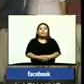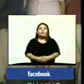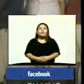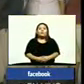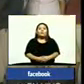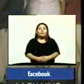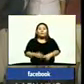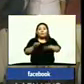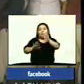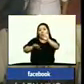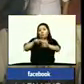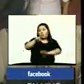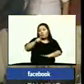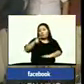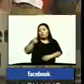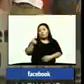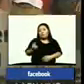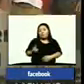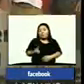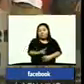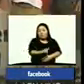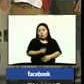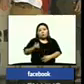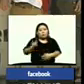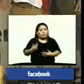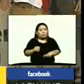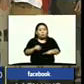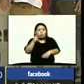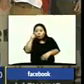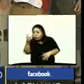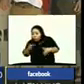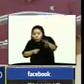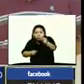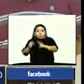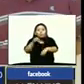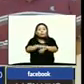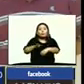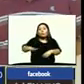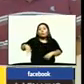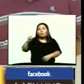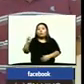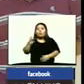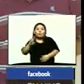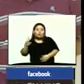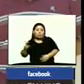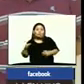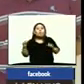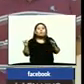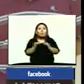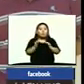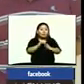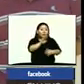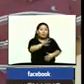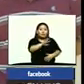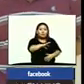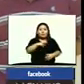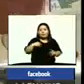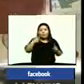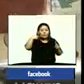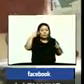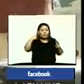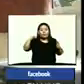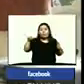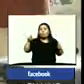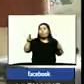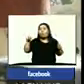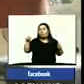Once policías acusados de sicariato fueron capturados en el oriente del país. En el operativo también se detuvo a familiares de Juan José Castillo, alias